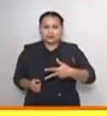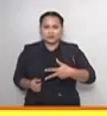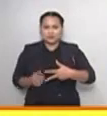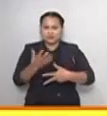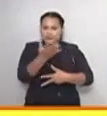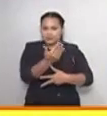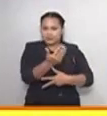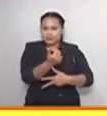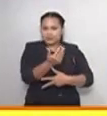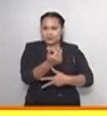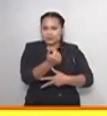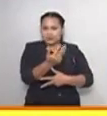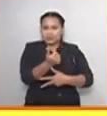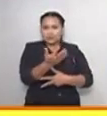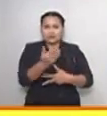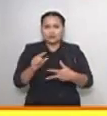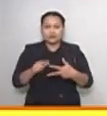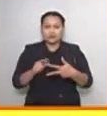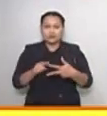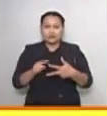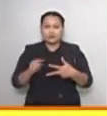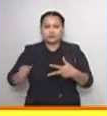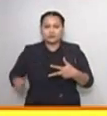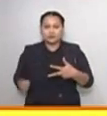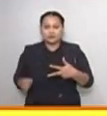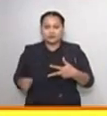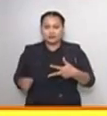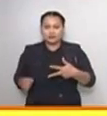15, segundo número.